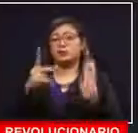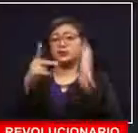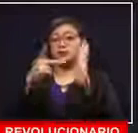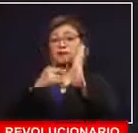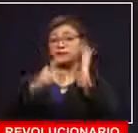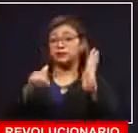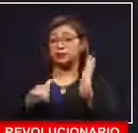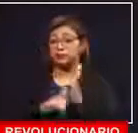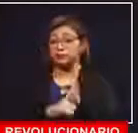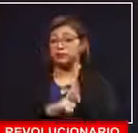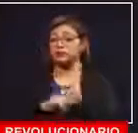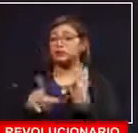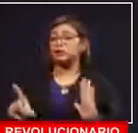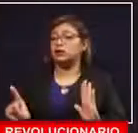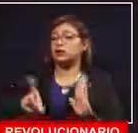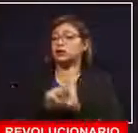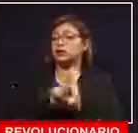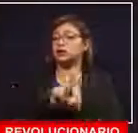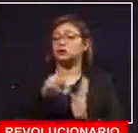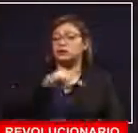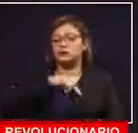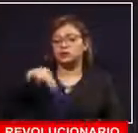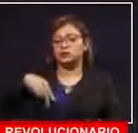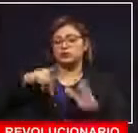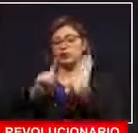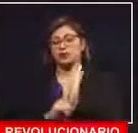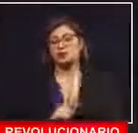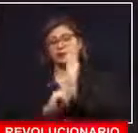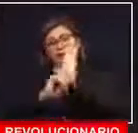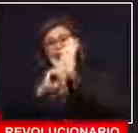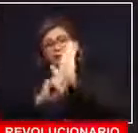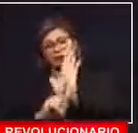presentamos sea bien acogida. Muchas gracias, presidente.